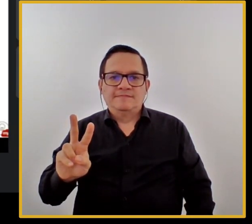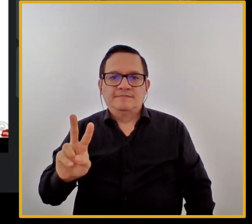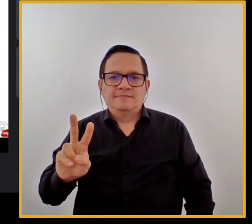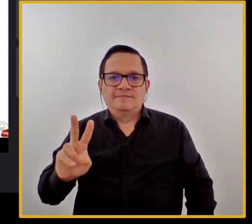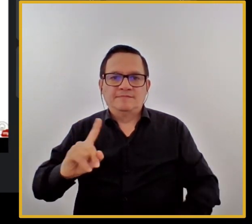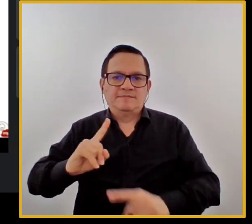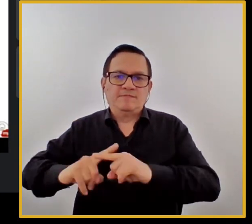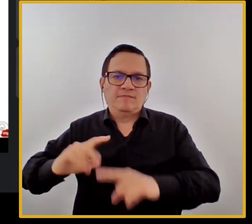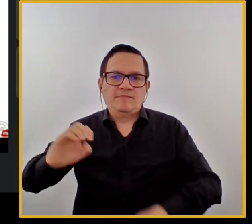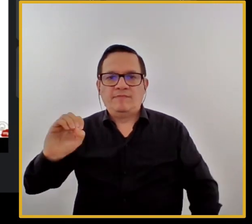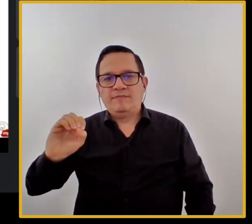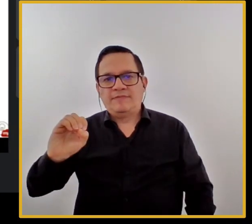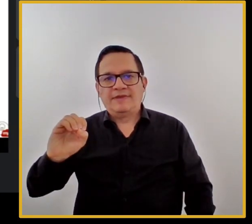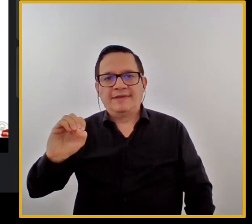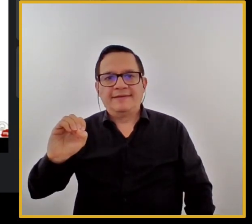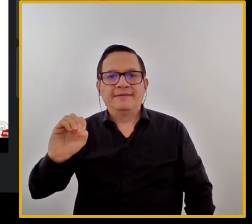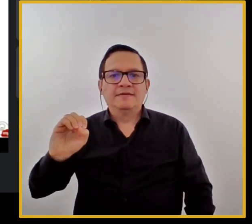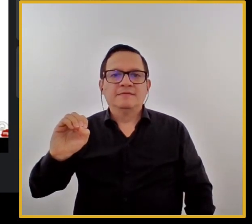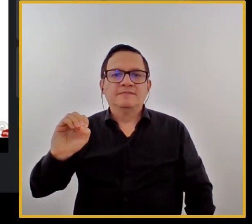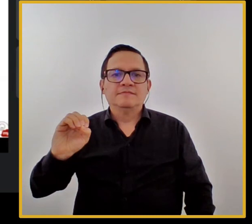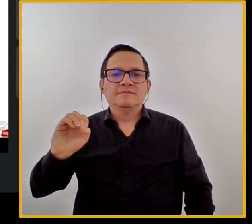por 0